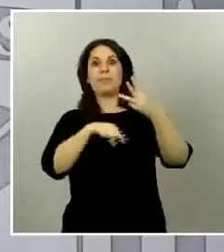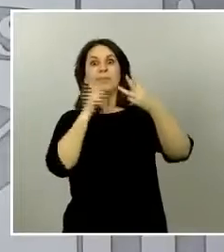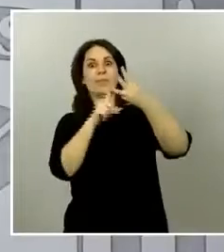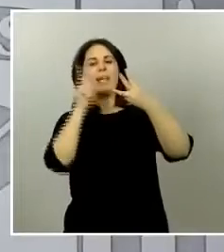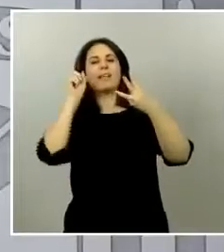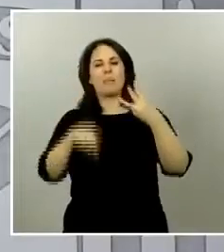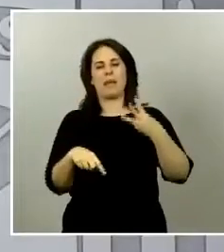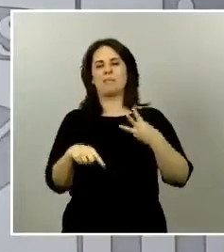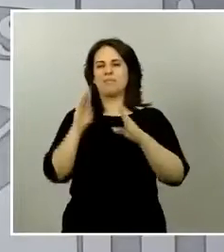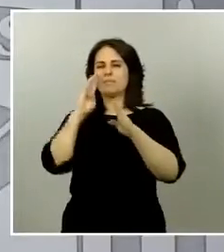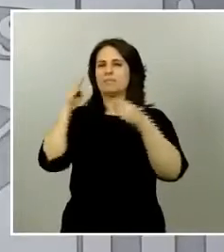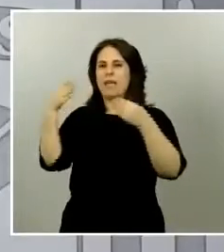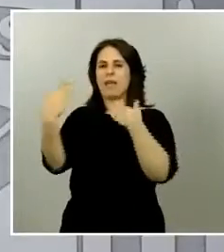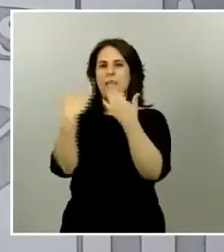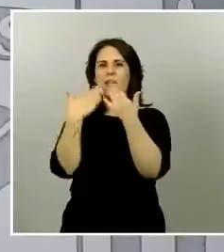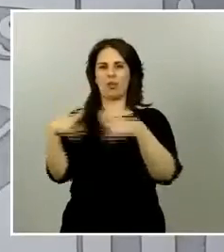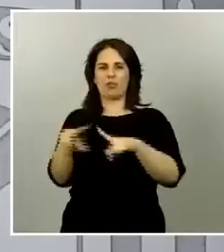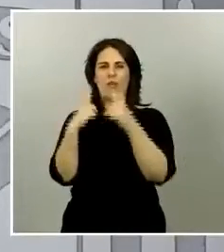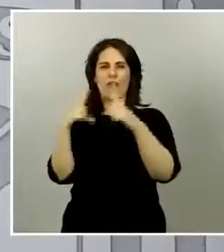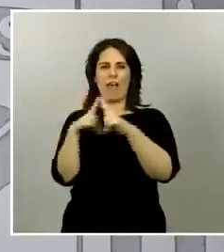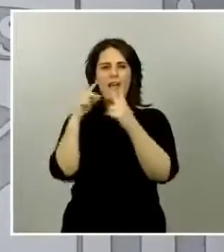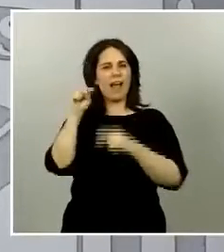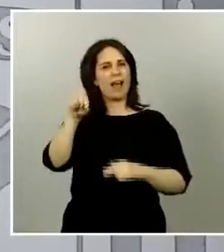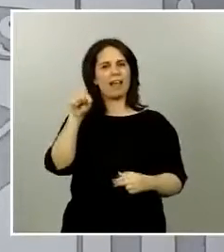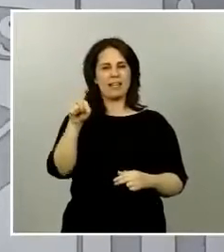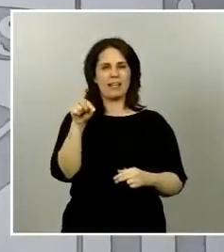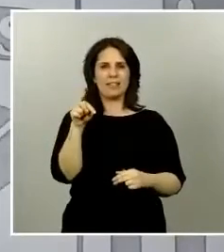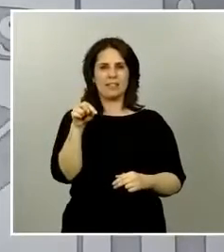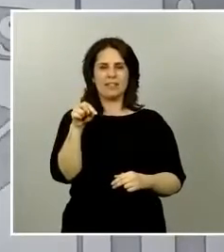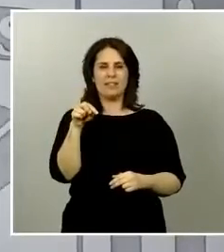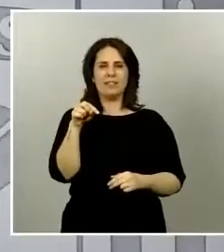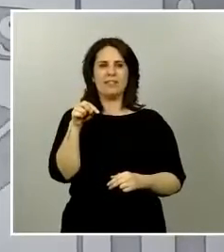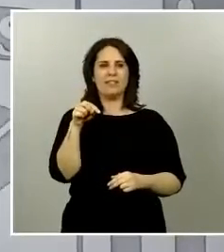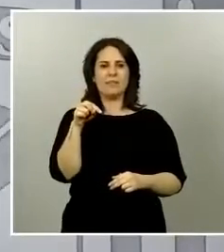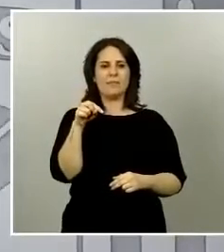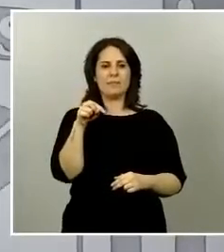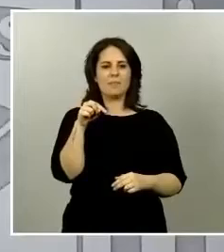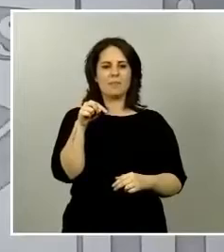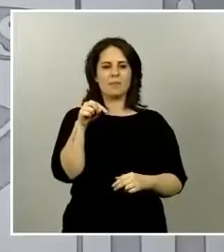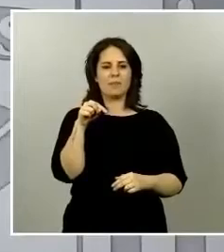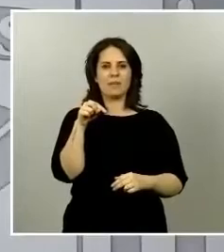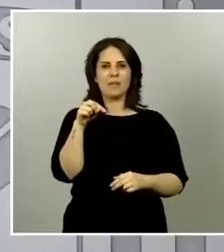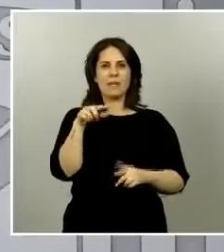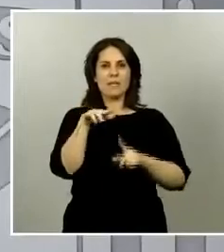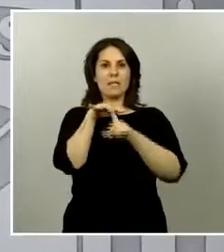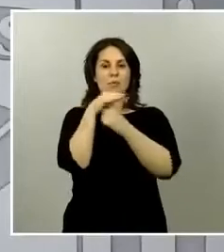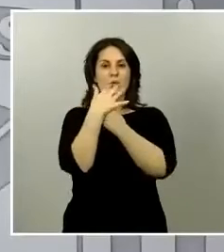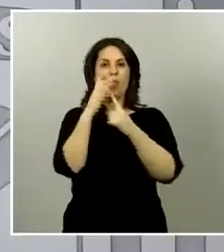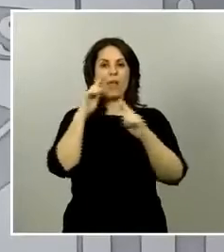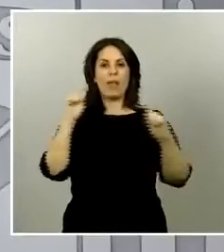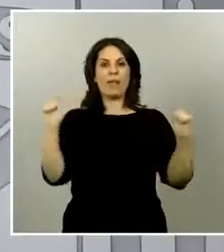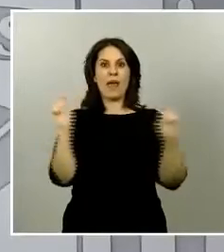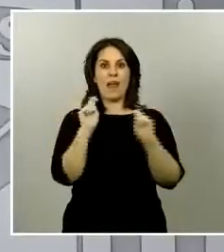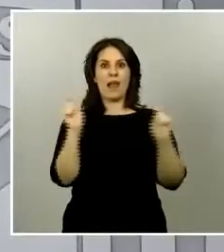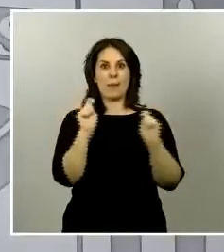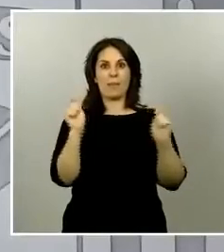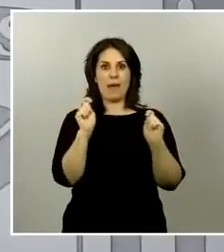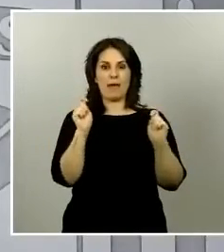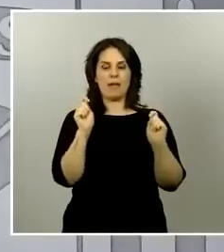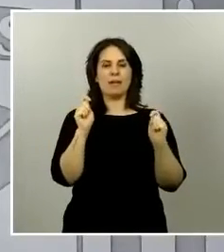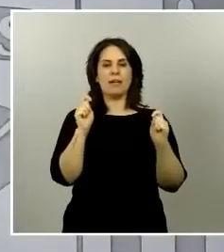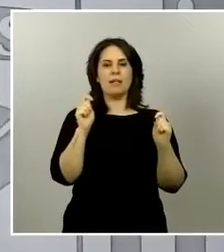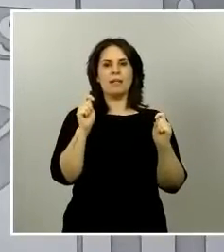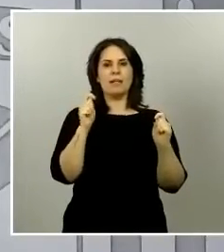triple red que estamos trabajando, también en el diálogo social, se abordarán, después de la finalización de